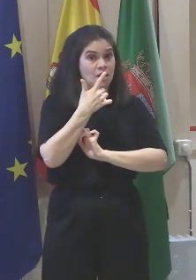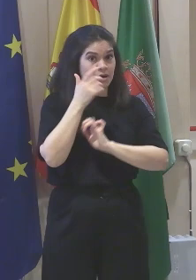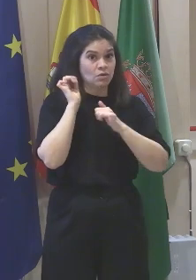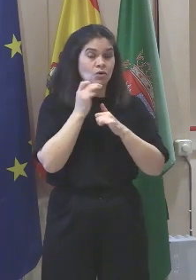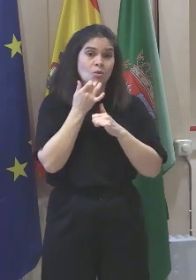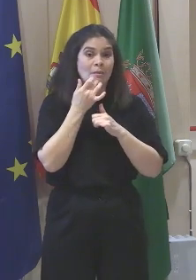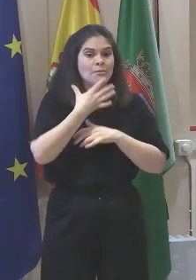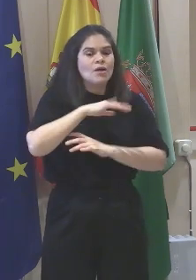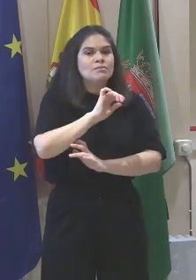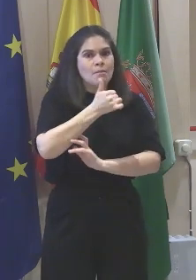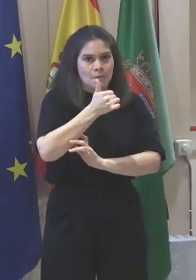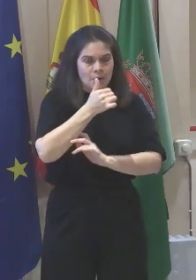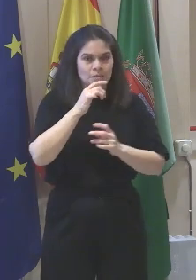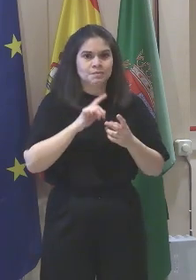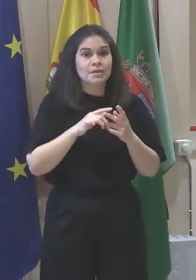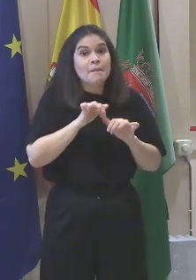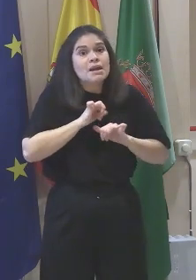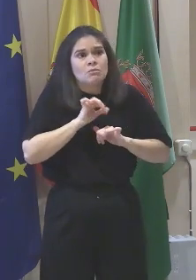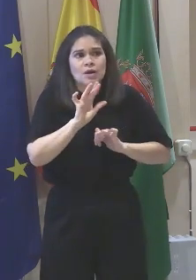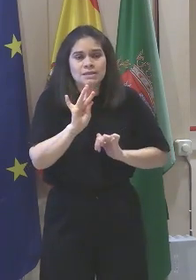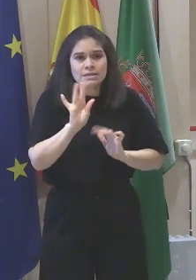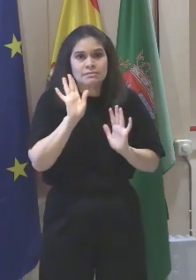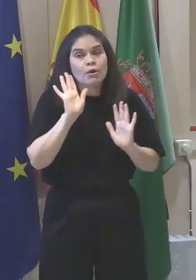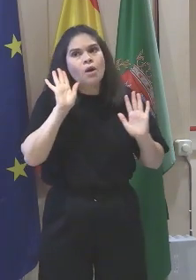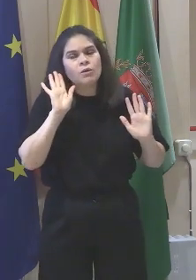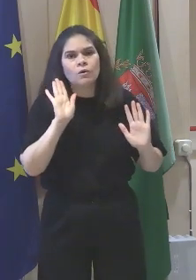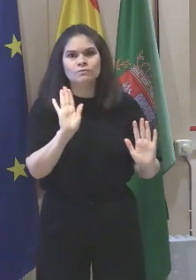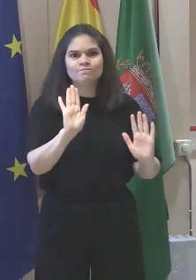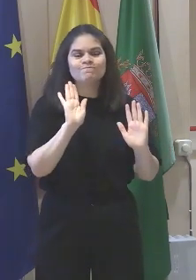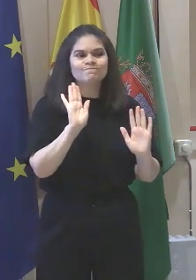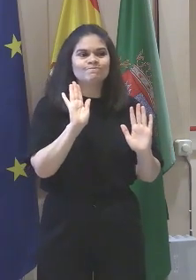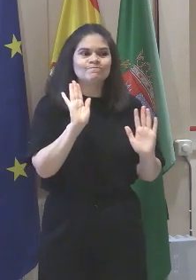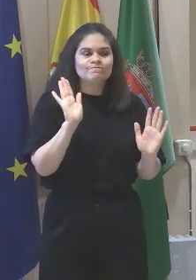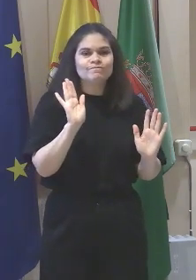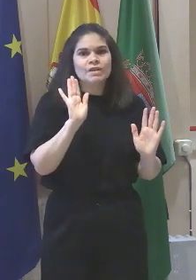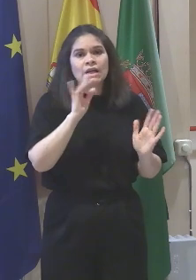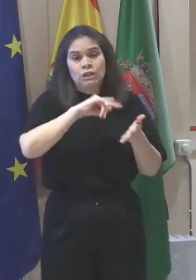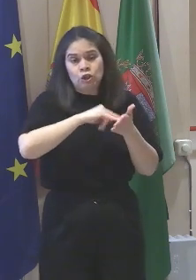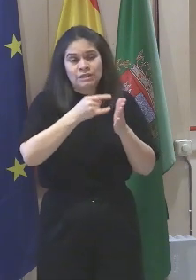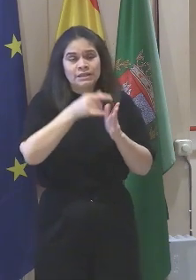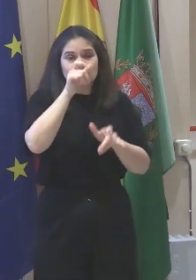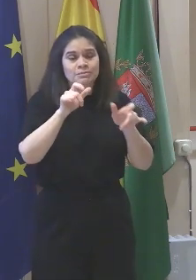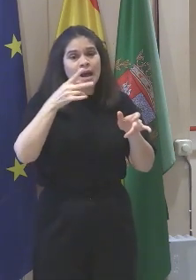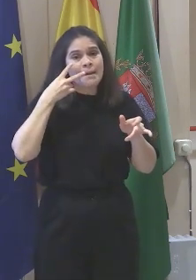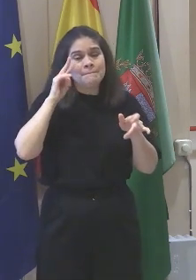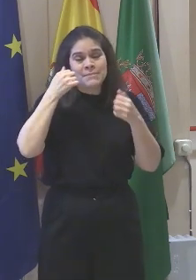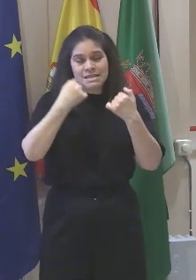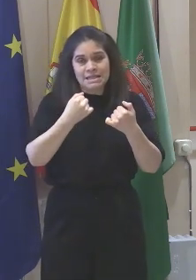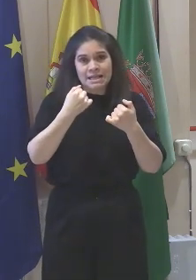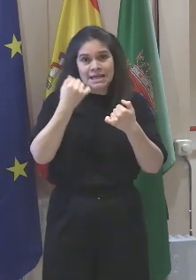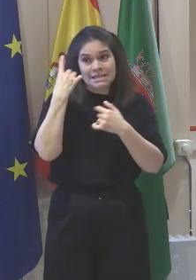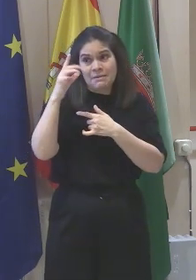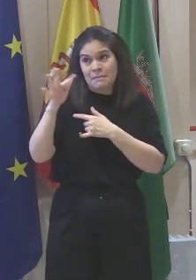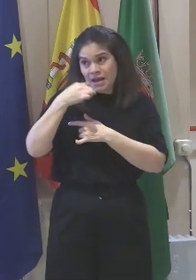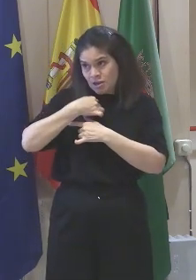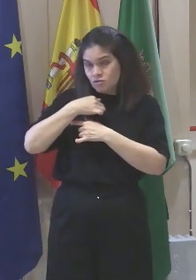para aprobarlo. Esperemos que sí, pero a lo mejor, obviamente, los técnicos y los especialistas que saben mucho más que yo de todo